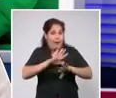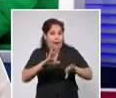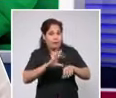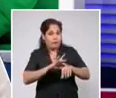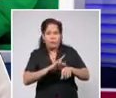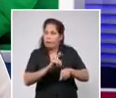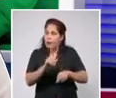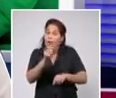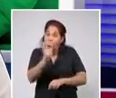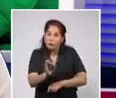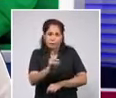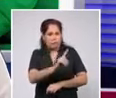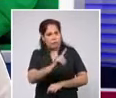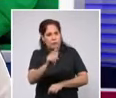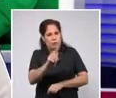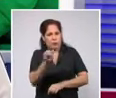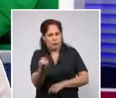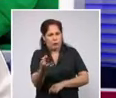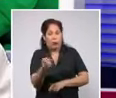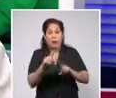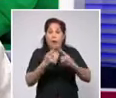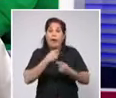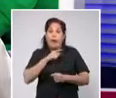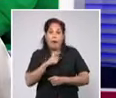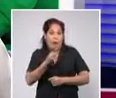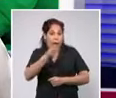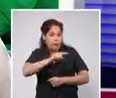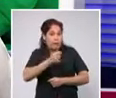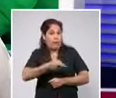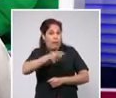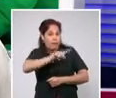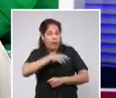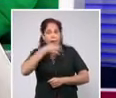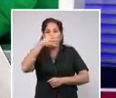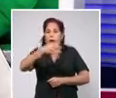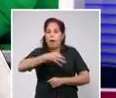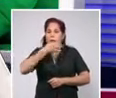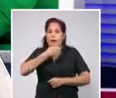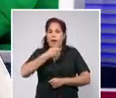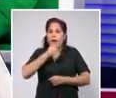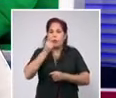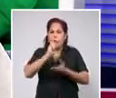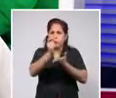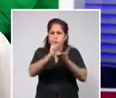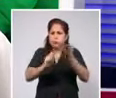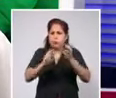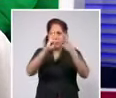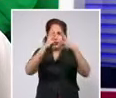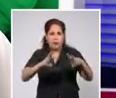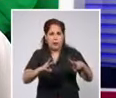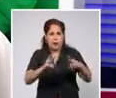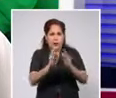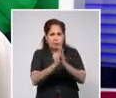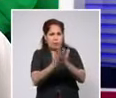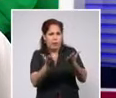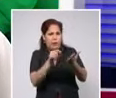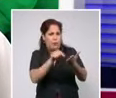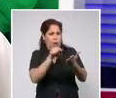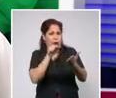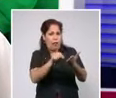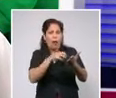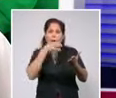Claro. Porque también ayer o antier comentamos un artículo que se publicó donde